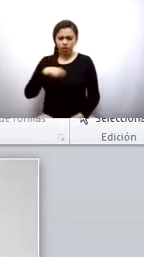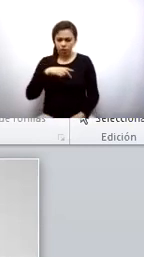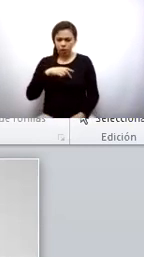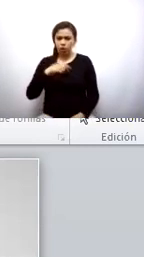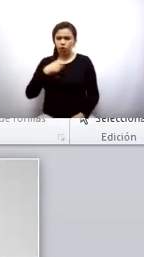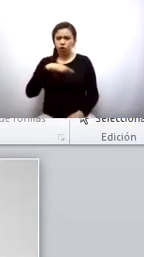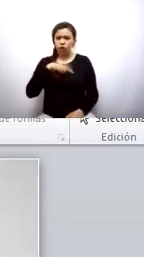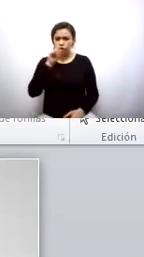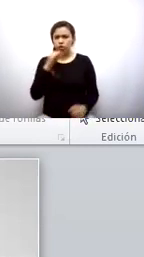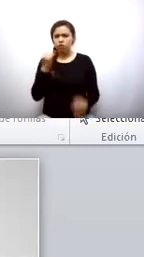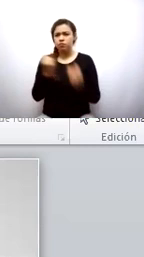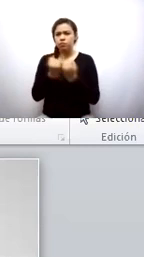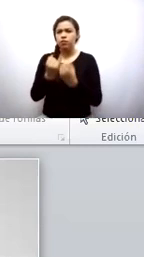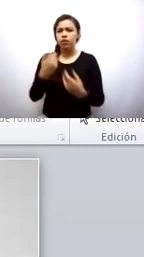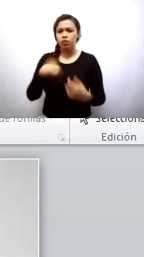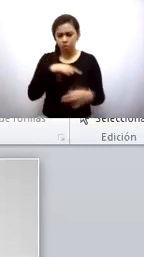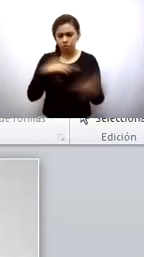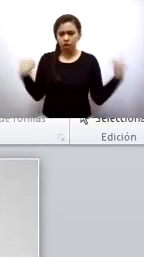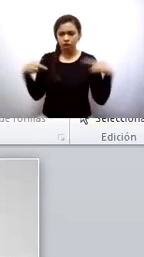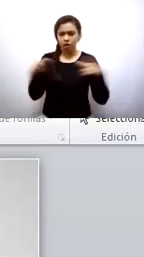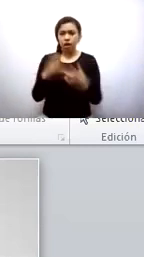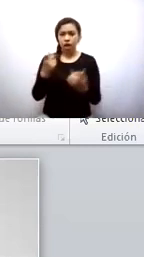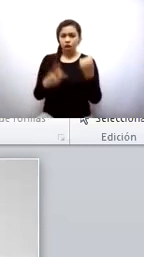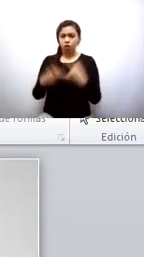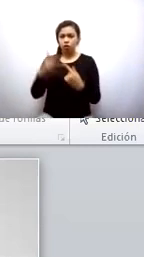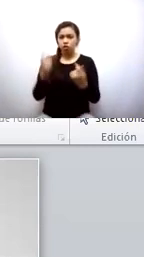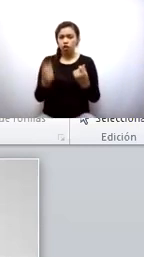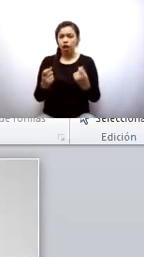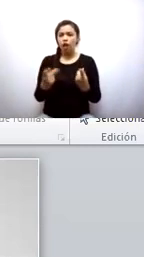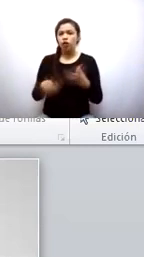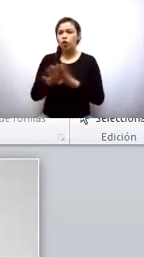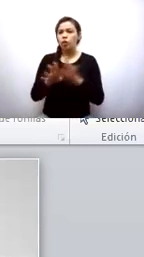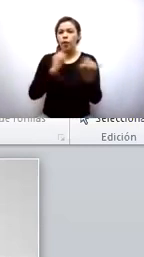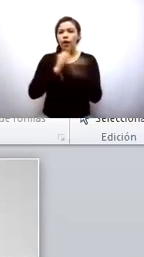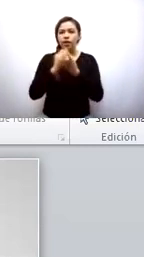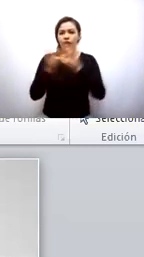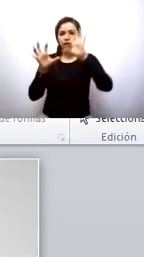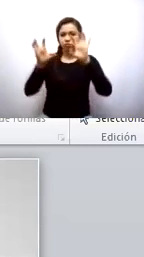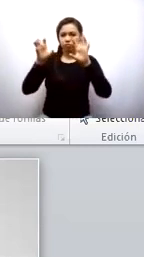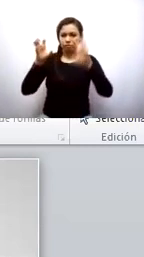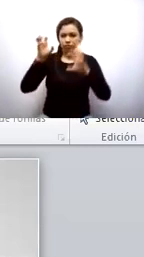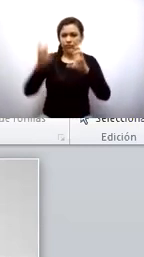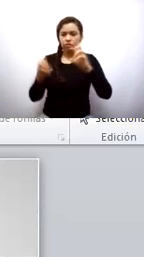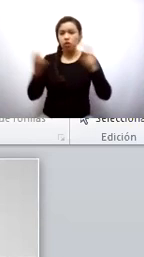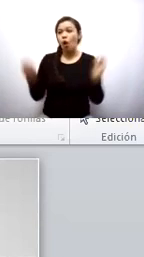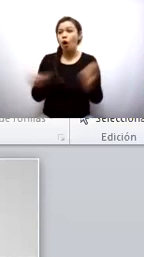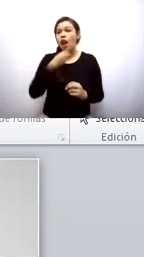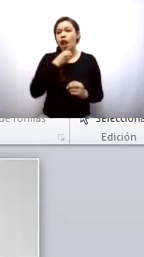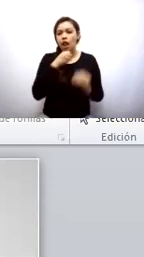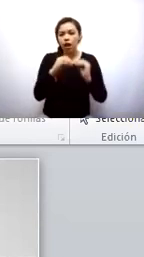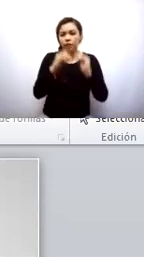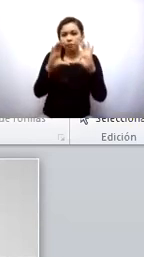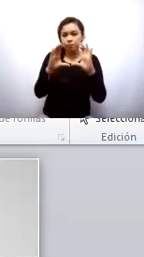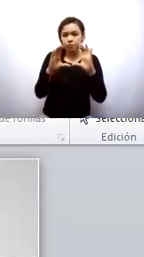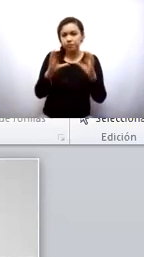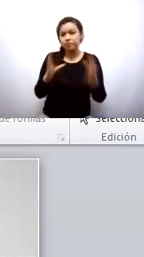sé en qué momento alguno de nosotros se nos habrá caído la transmisión, no habremos abierto el micrófono. Son como detalles, a